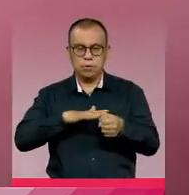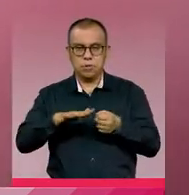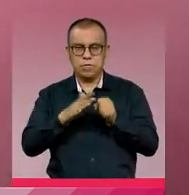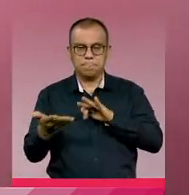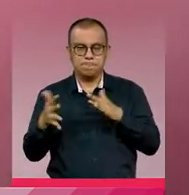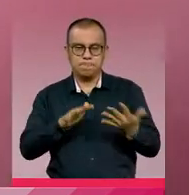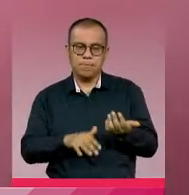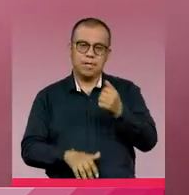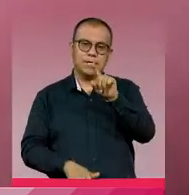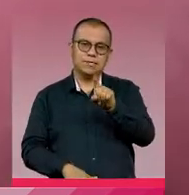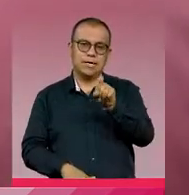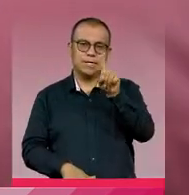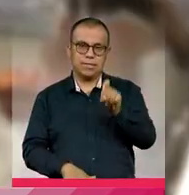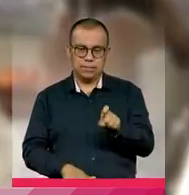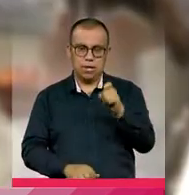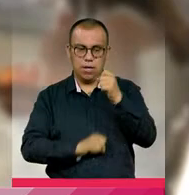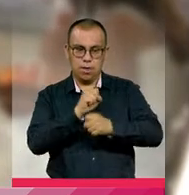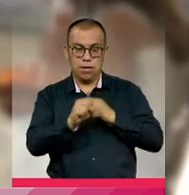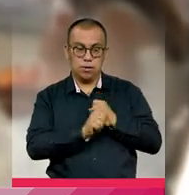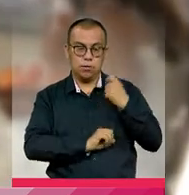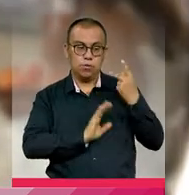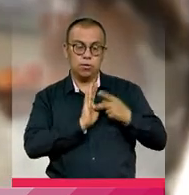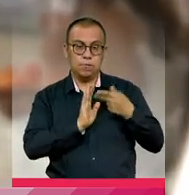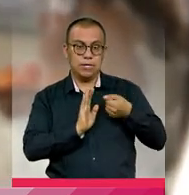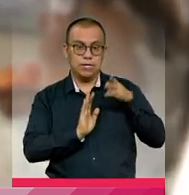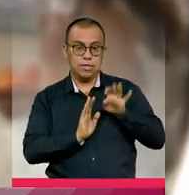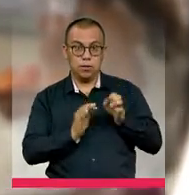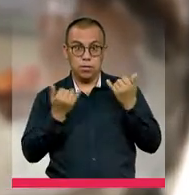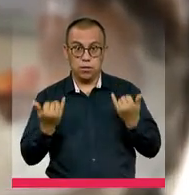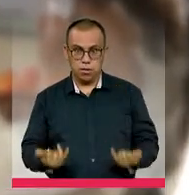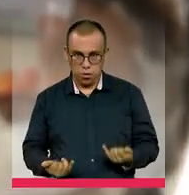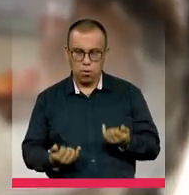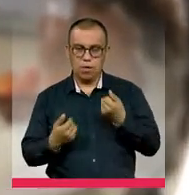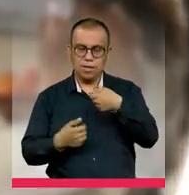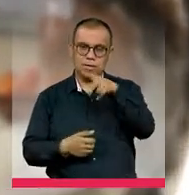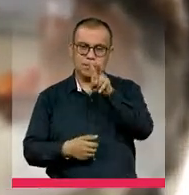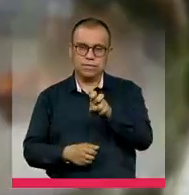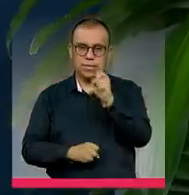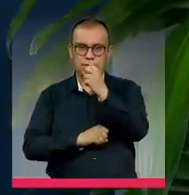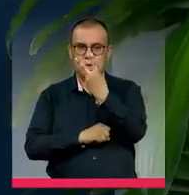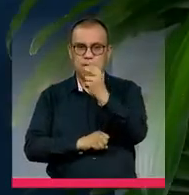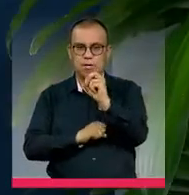se realizaron 66 en 2019 y este año van 17.